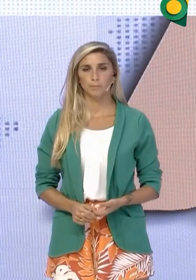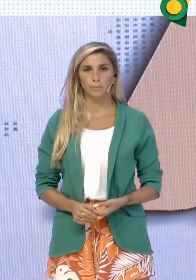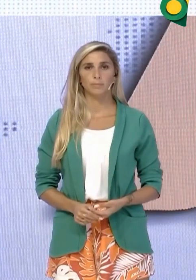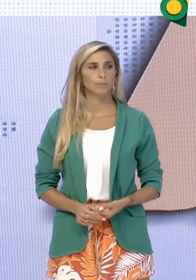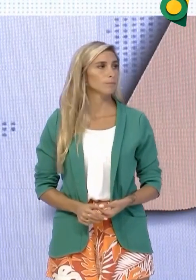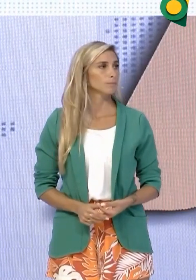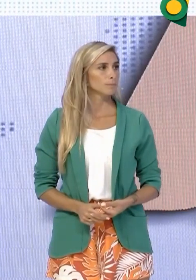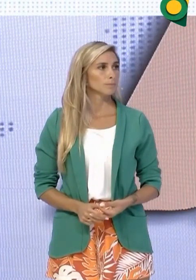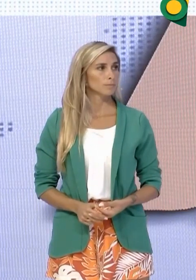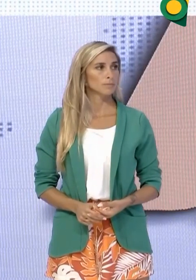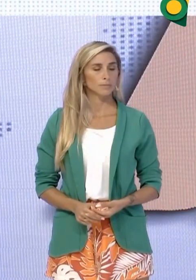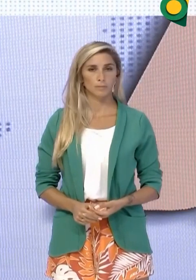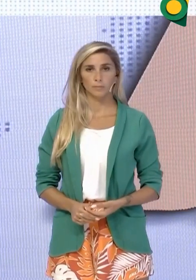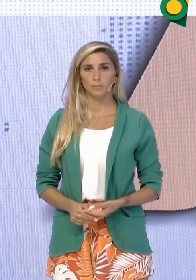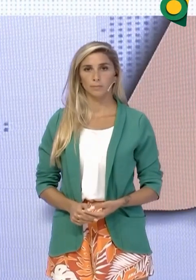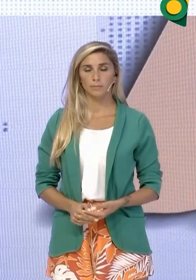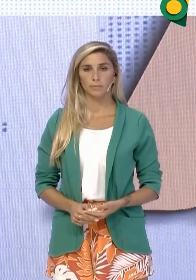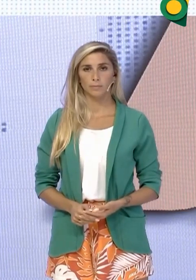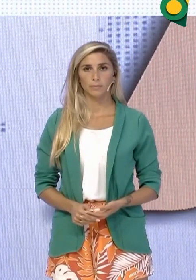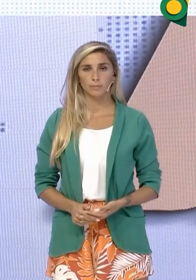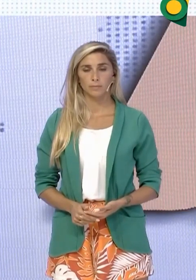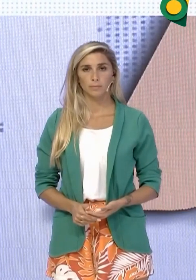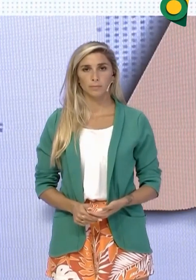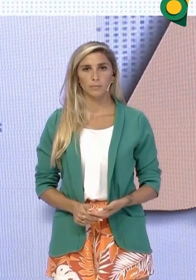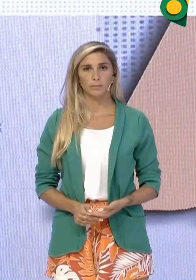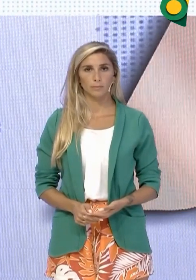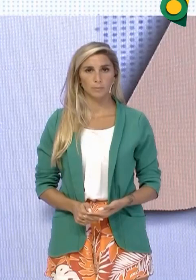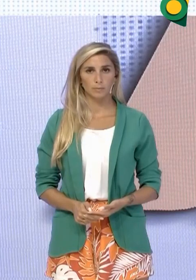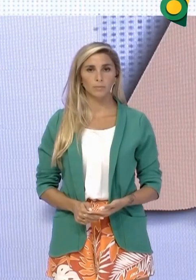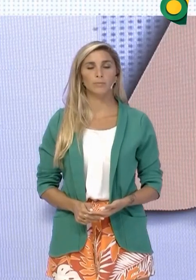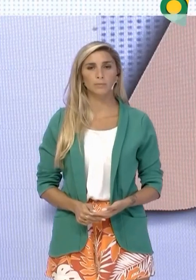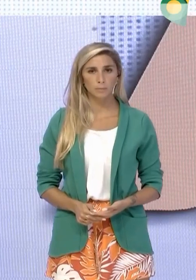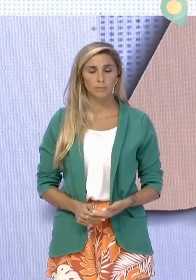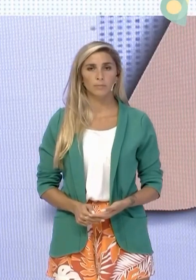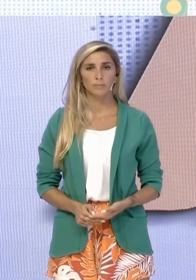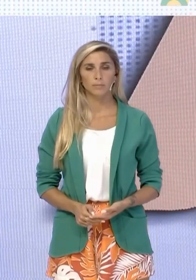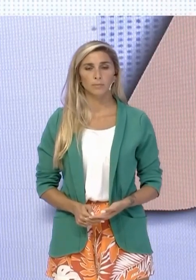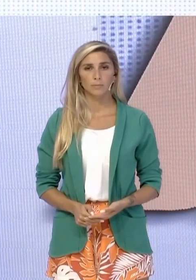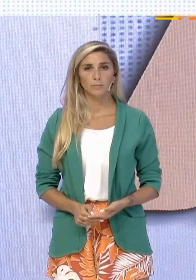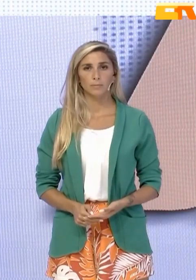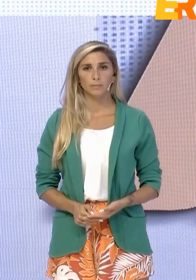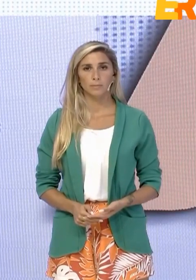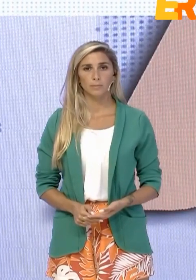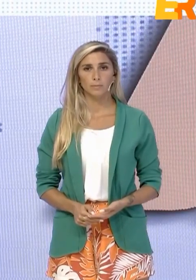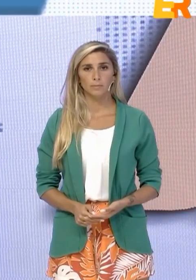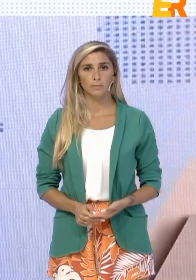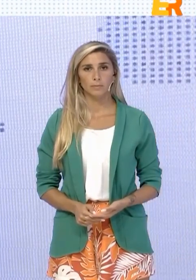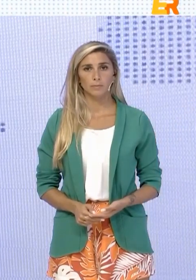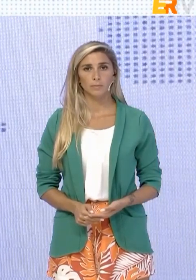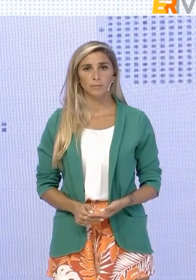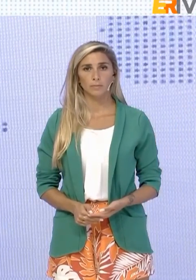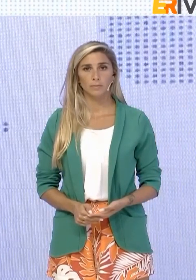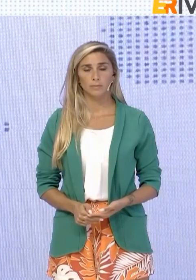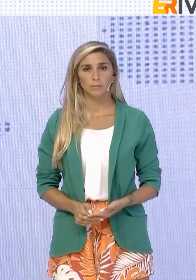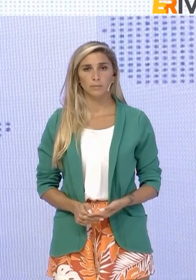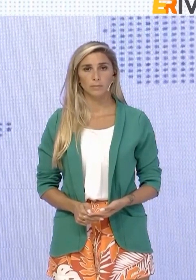¿no es cierto?, de las personas bancarizadas para ingresar a nuestras cuentas. Uh-huh. Y bueno, mientras yo voy